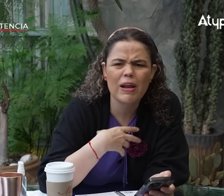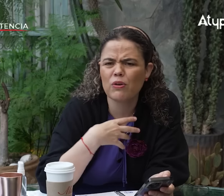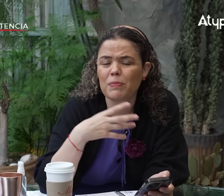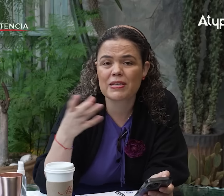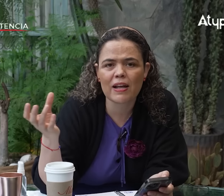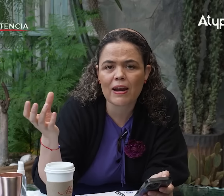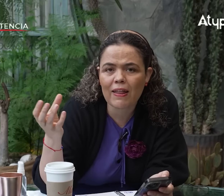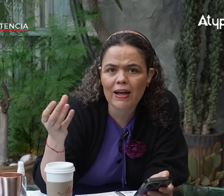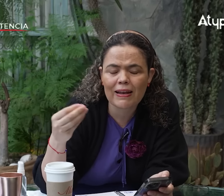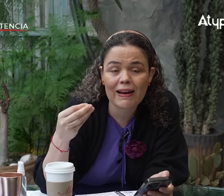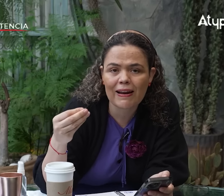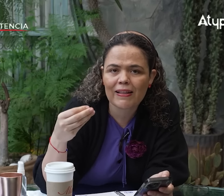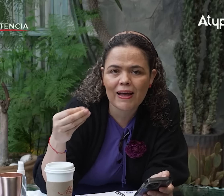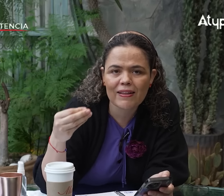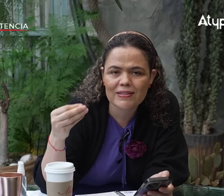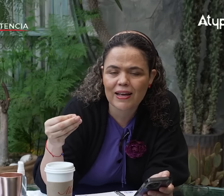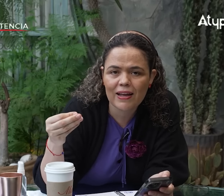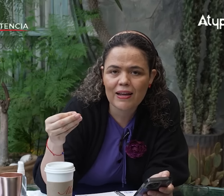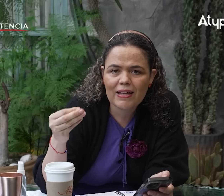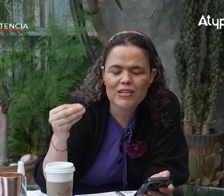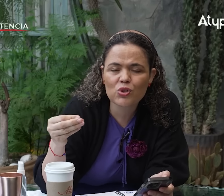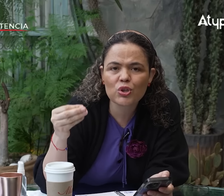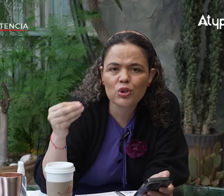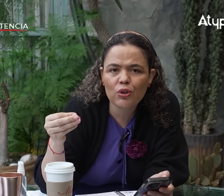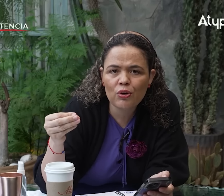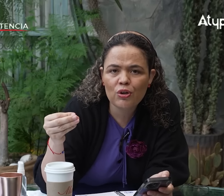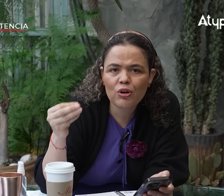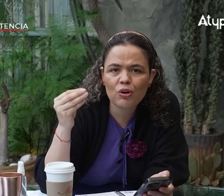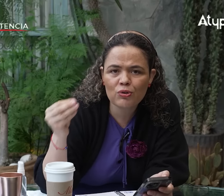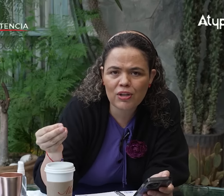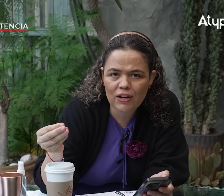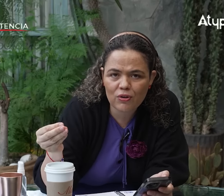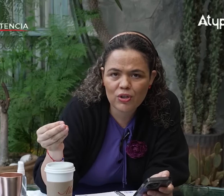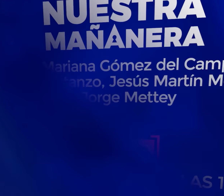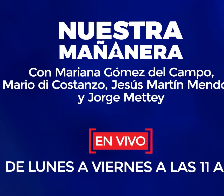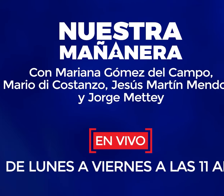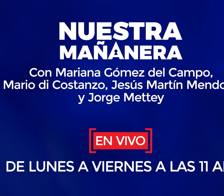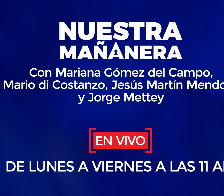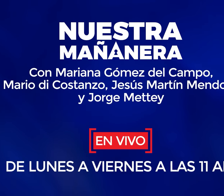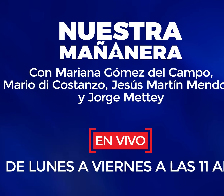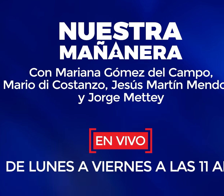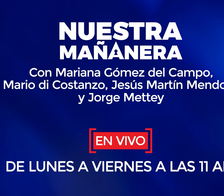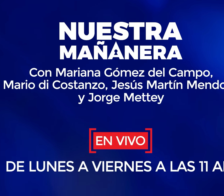cualquier hora y no pasaría nada, y la realidad es que hizo todo lo contrario.